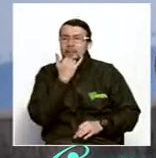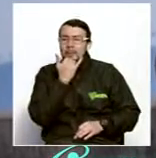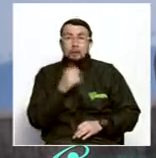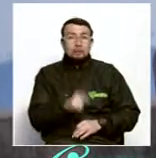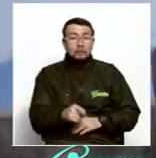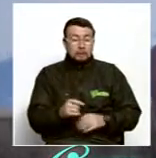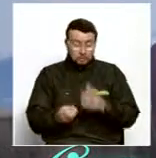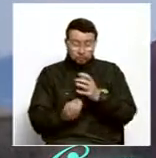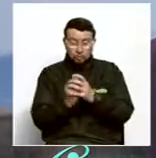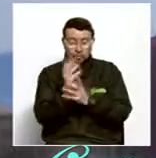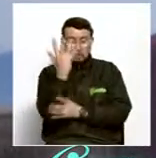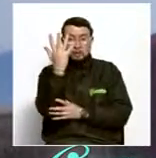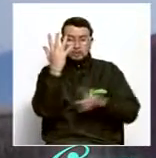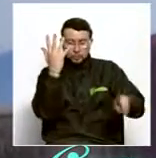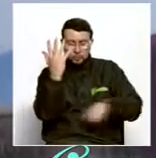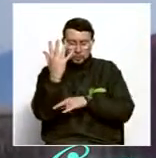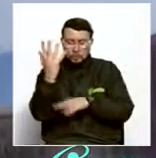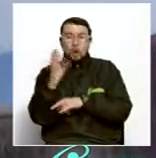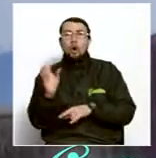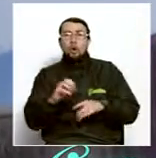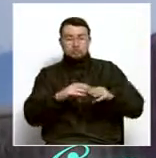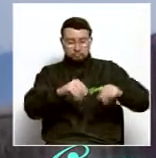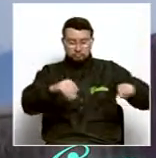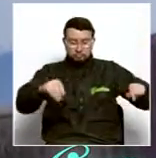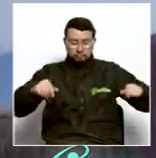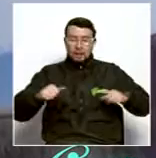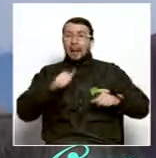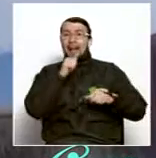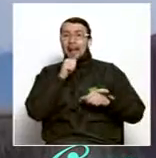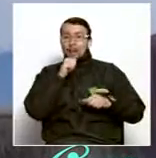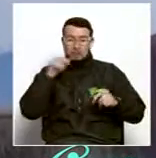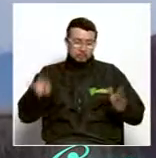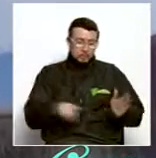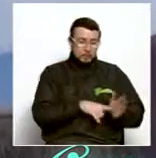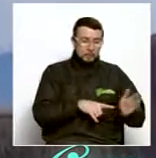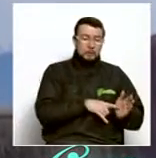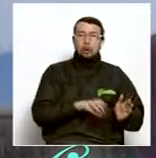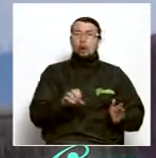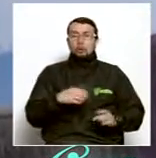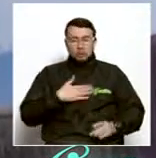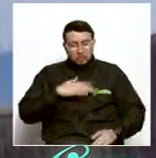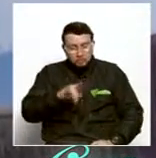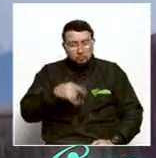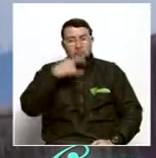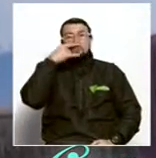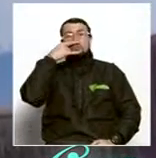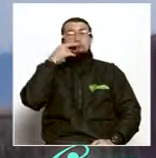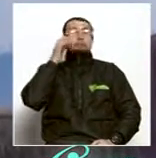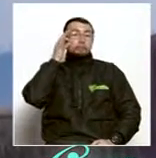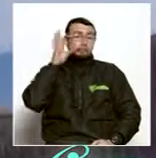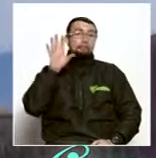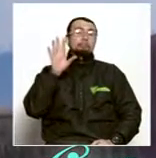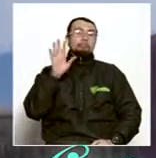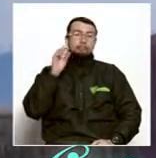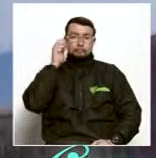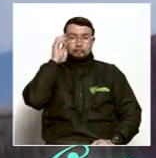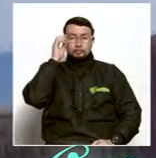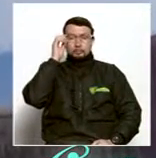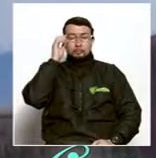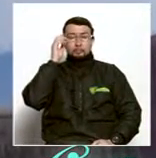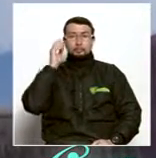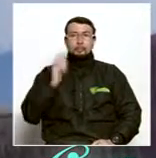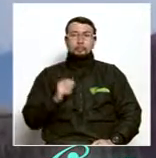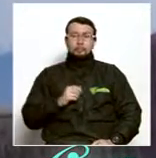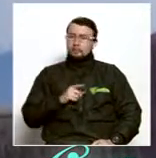en los alimentos, en la tierra o en el agua, ¿sí? O respirándolo también puede acceder a nuestro cuerpo.